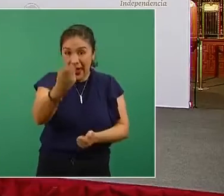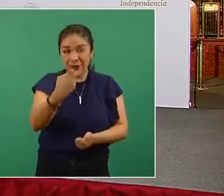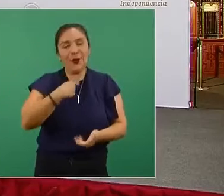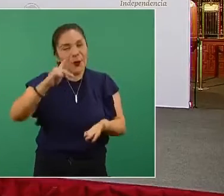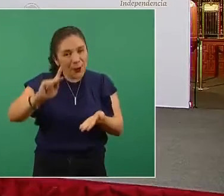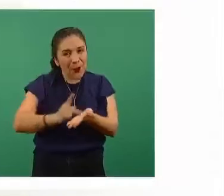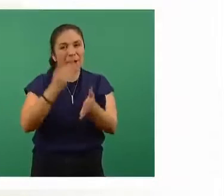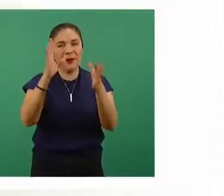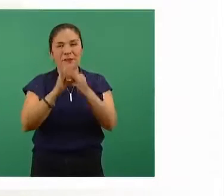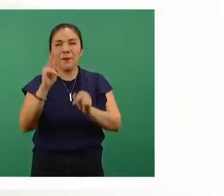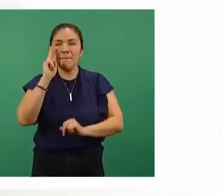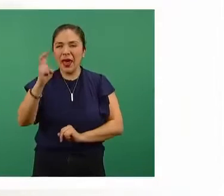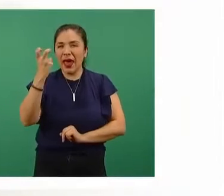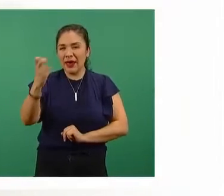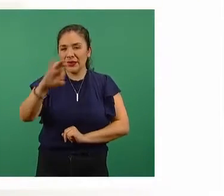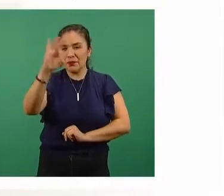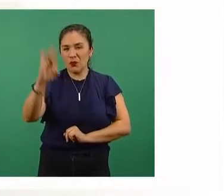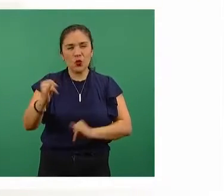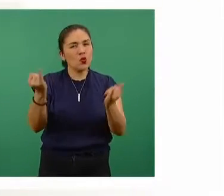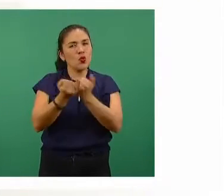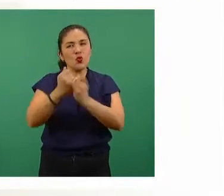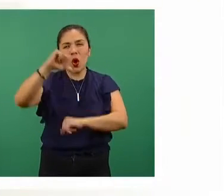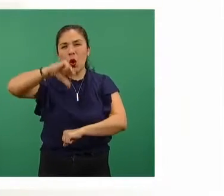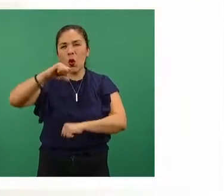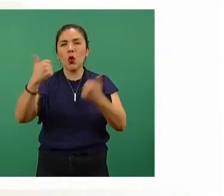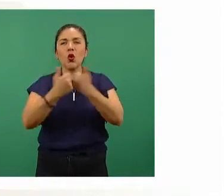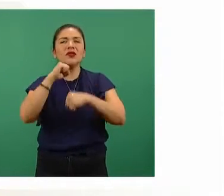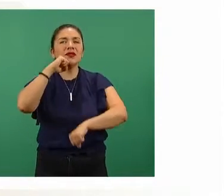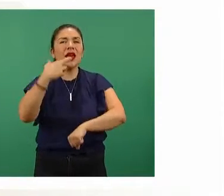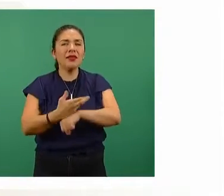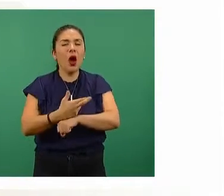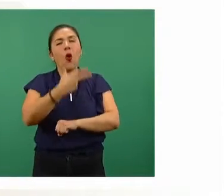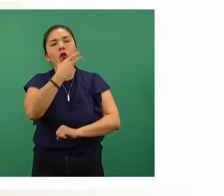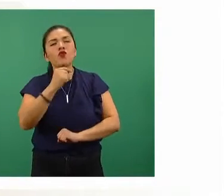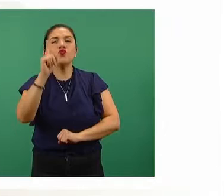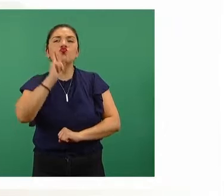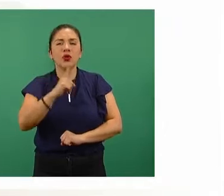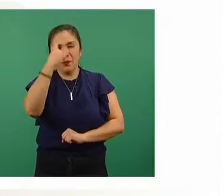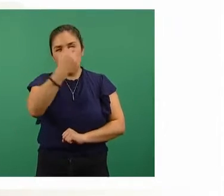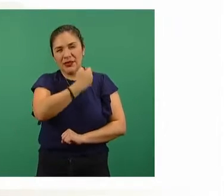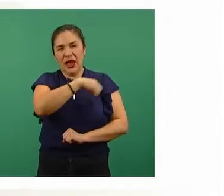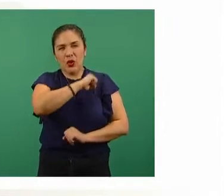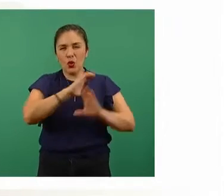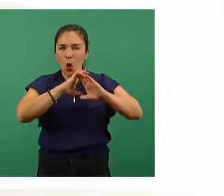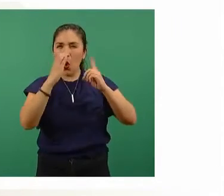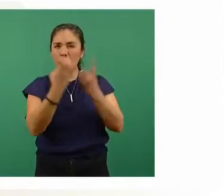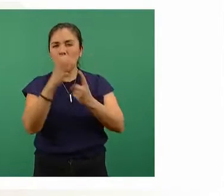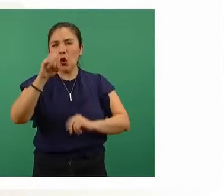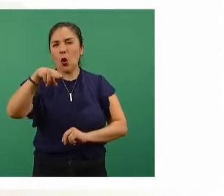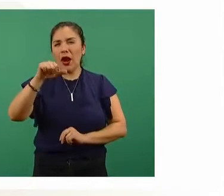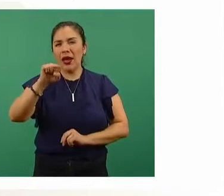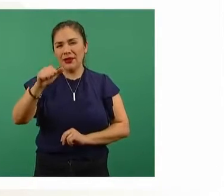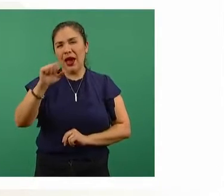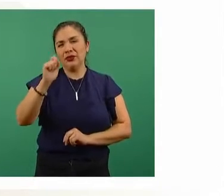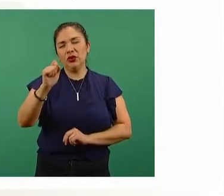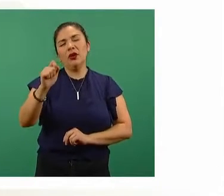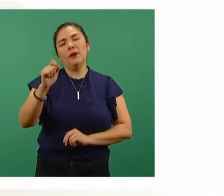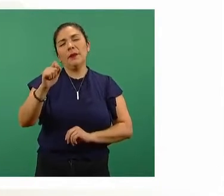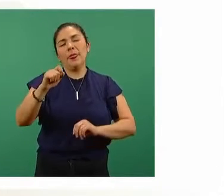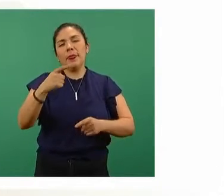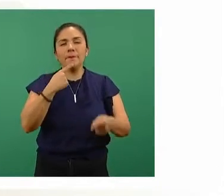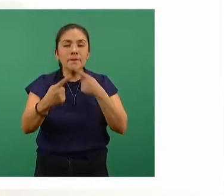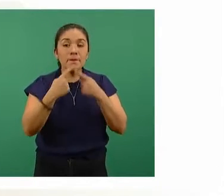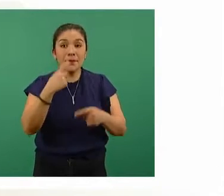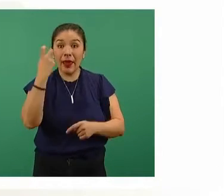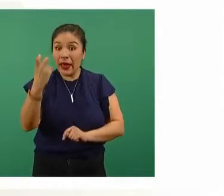retomar sobre este porcentaje, también lo comentamos hoy con las secretarias y secretarios de salud en la Comisión de Salud Pública del CONASA, del Consejo Nacional de Salud.